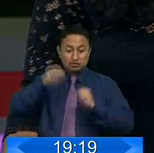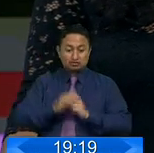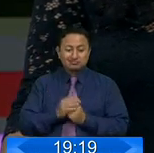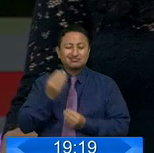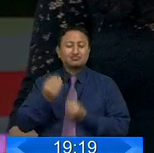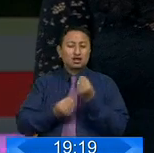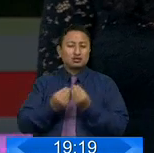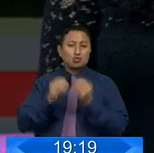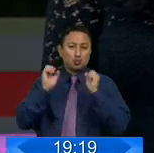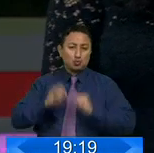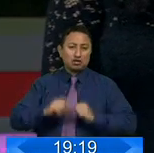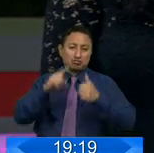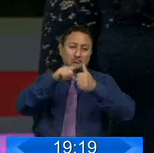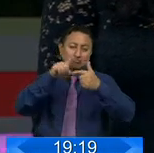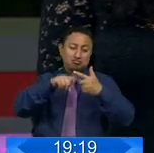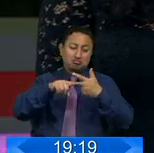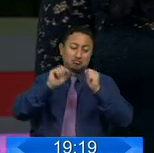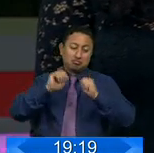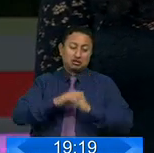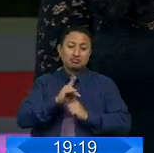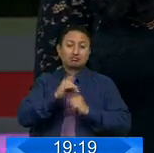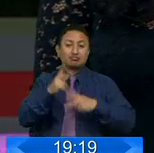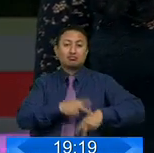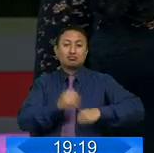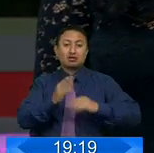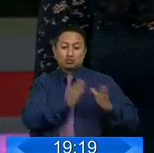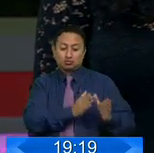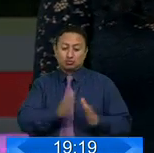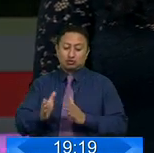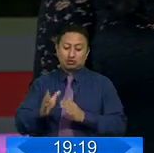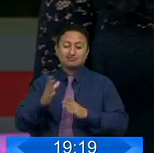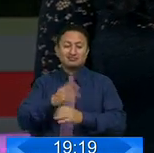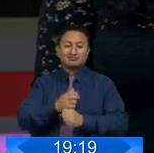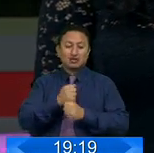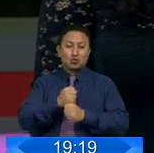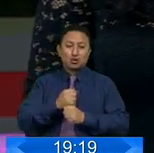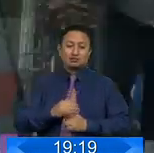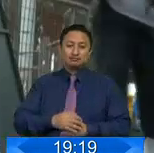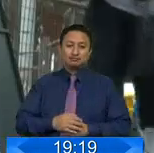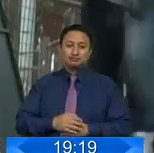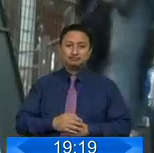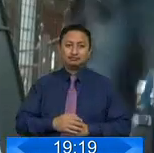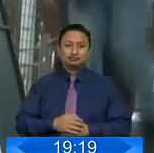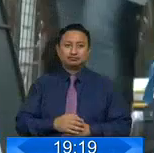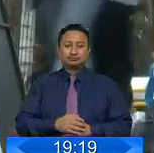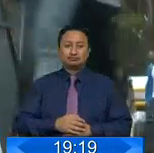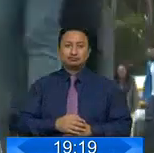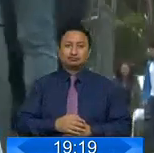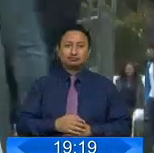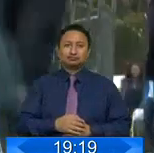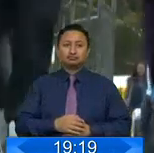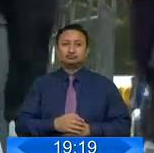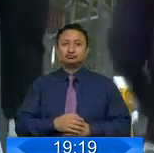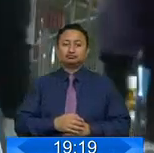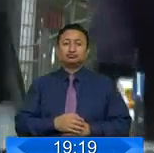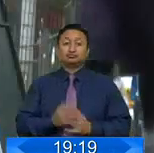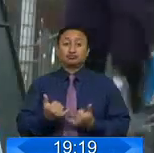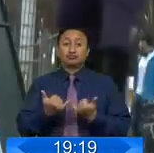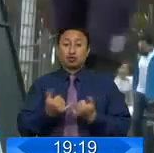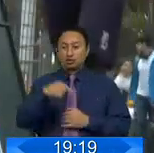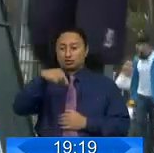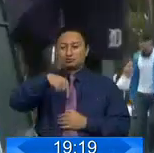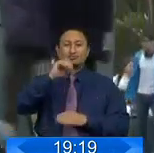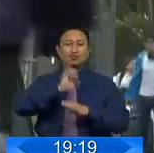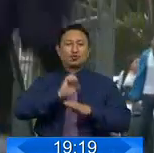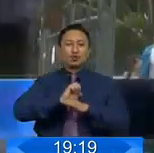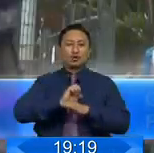que puedan aplicar para tener una migración ordenada y segura. Actualmente se estima que Ecuador